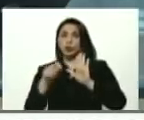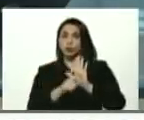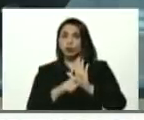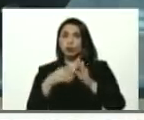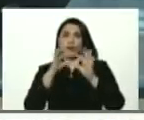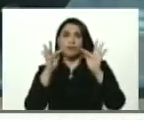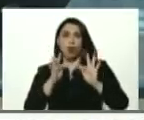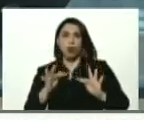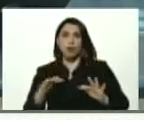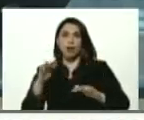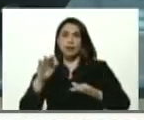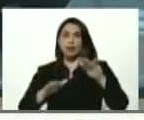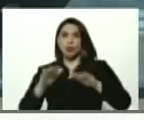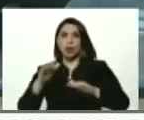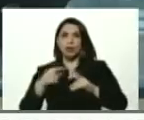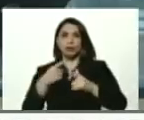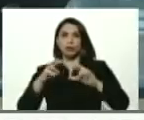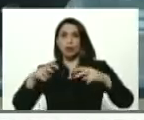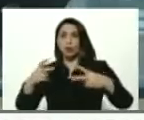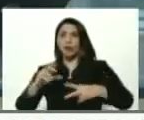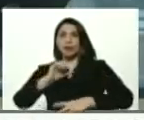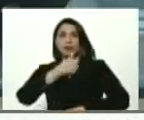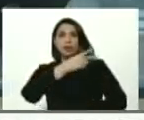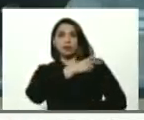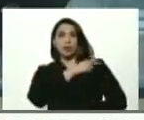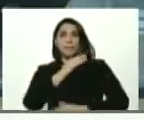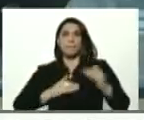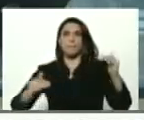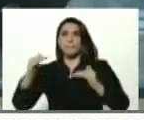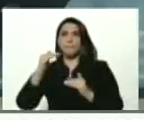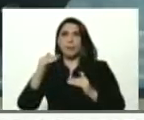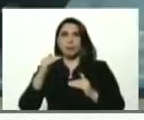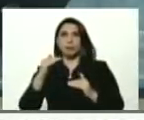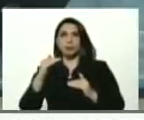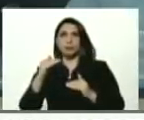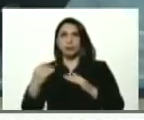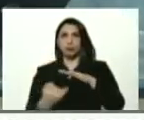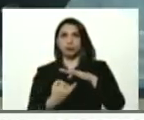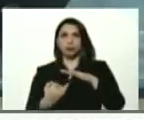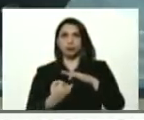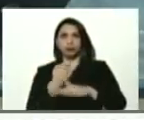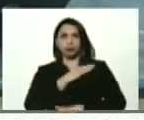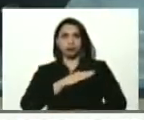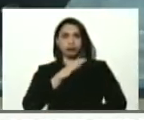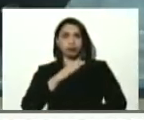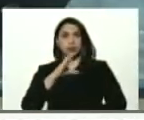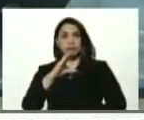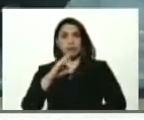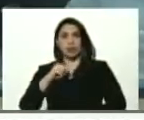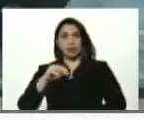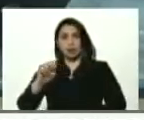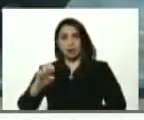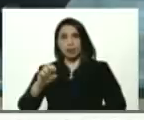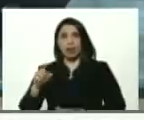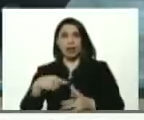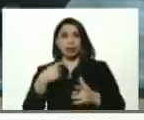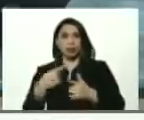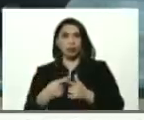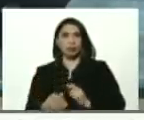regular la nueva directiva del máximo ente comicial del Consejo Nacional Electoral. Por esta